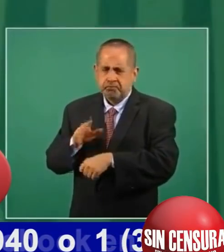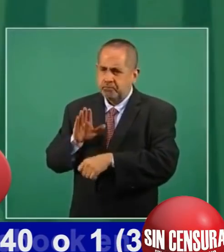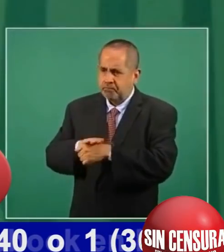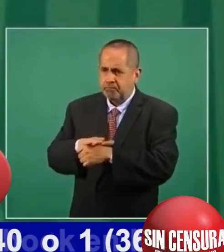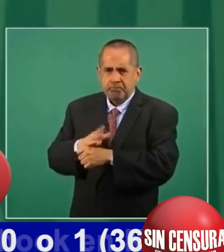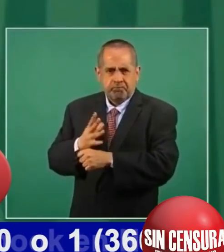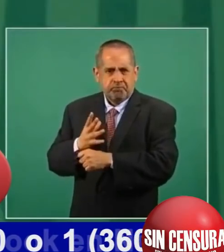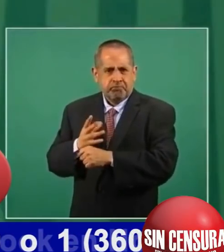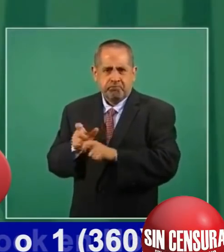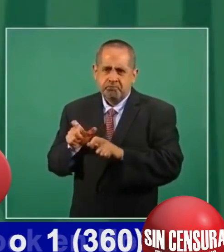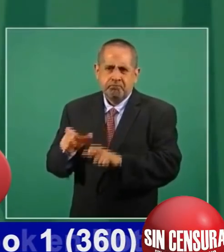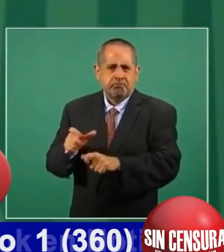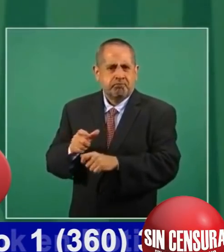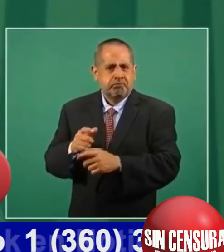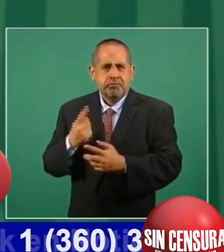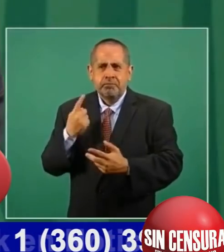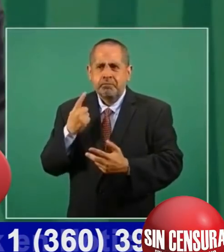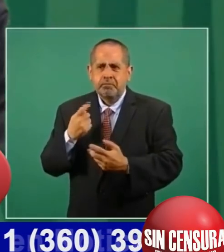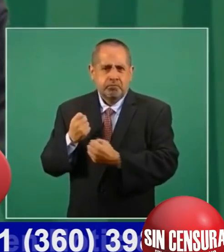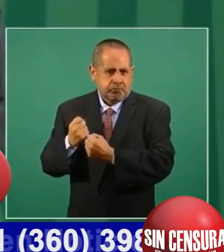para